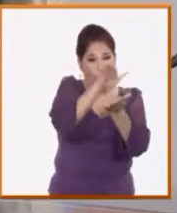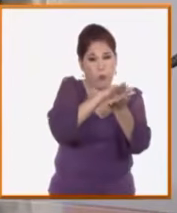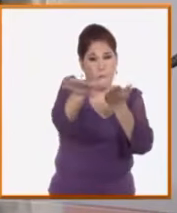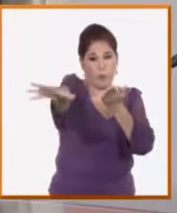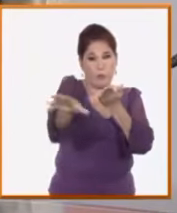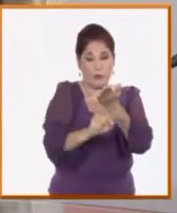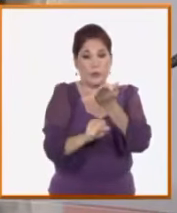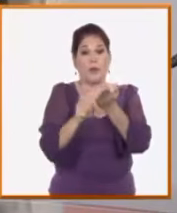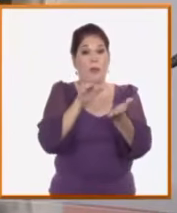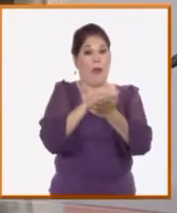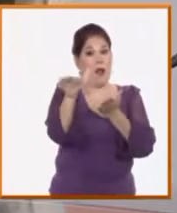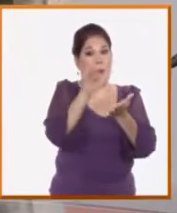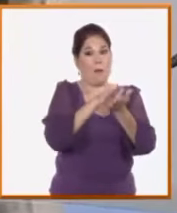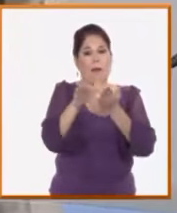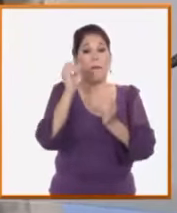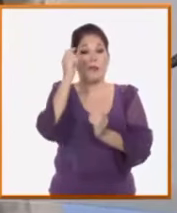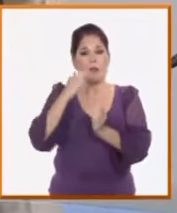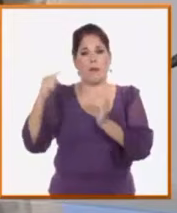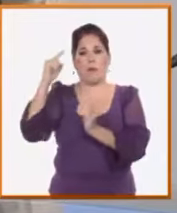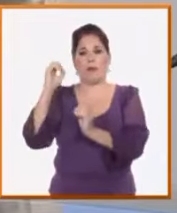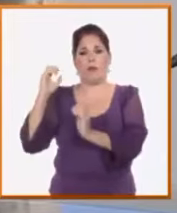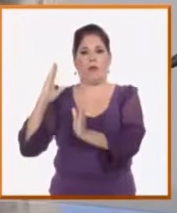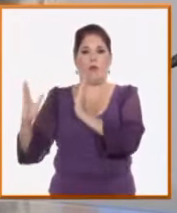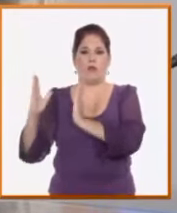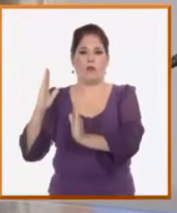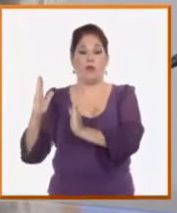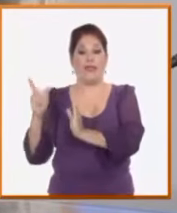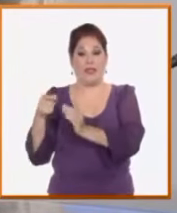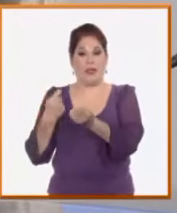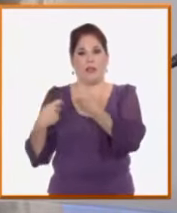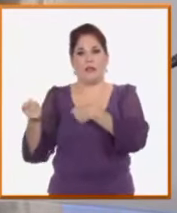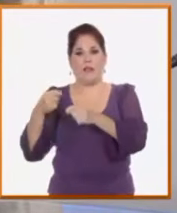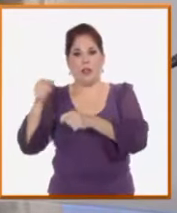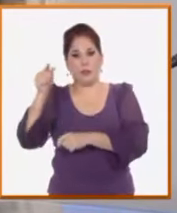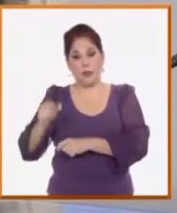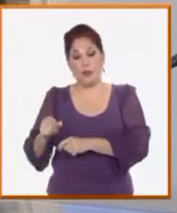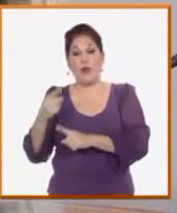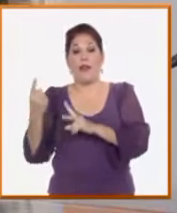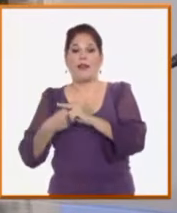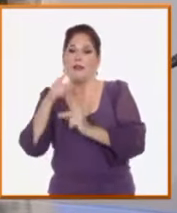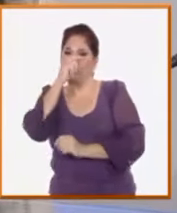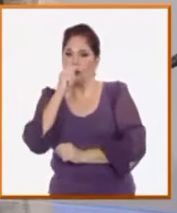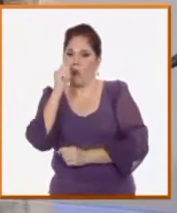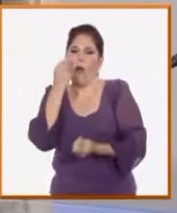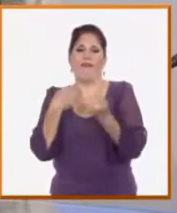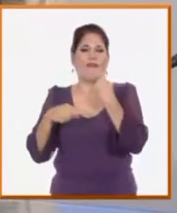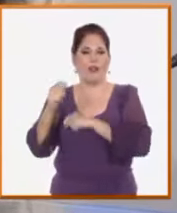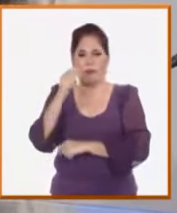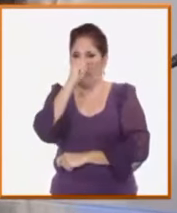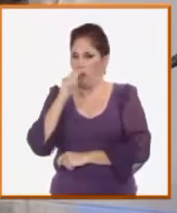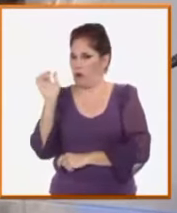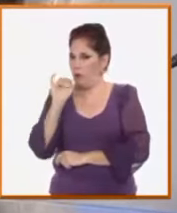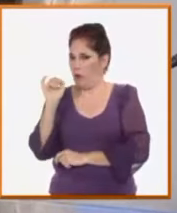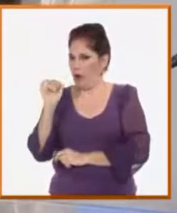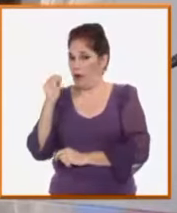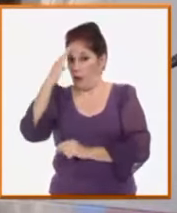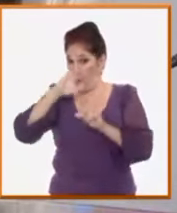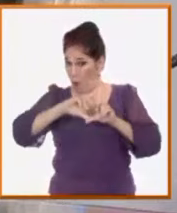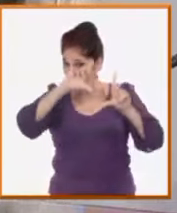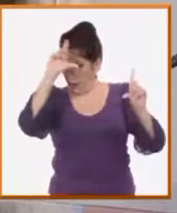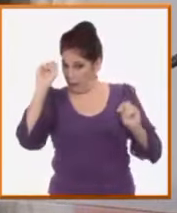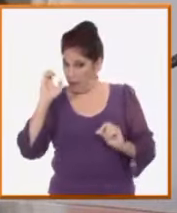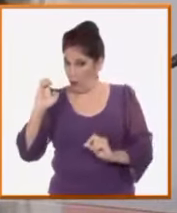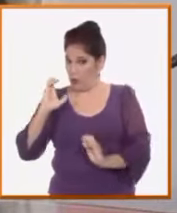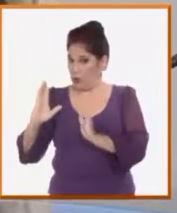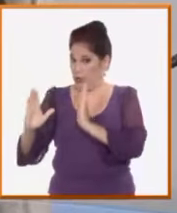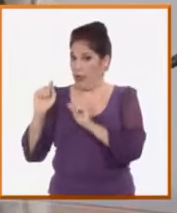de occidente del país introduciendo drogas y Traficando personas esto le da un nivel de complejidad á doble tráfico